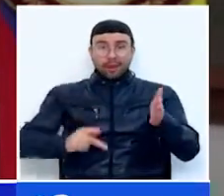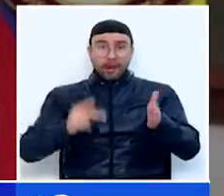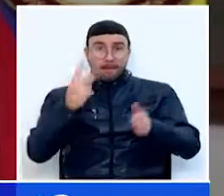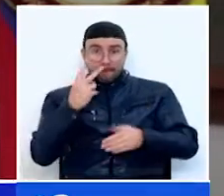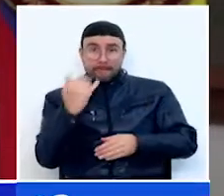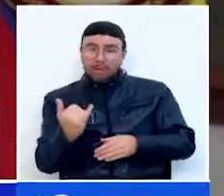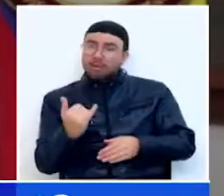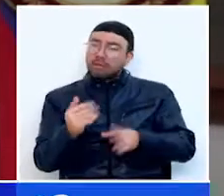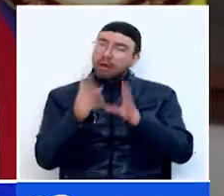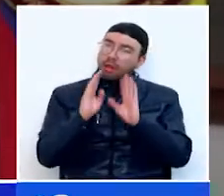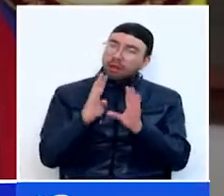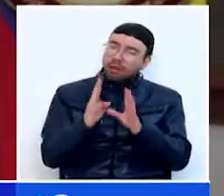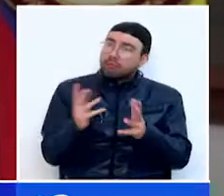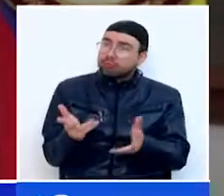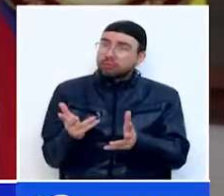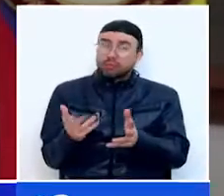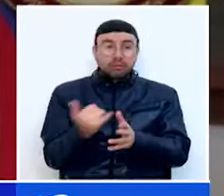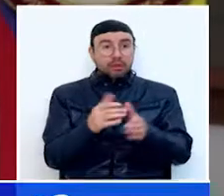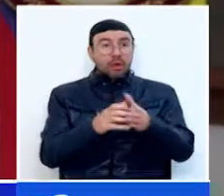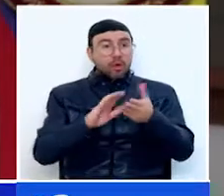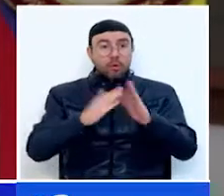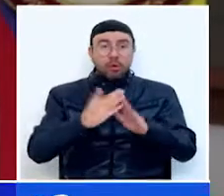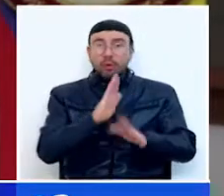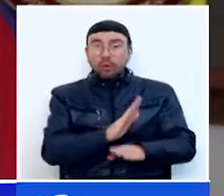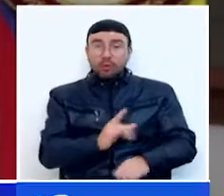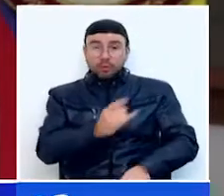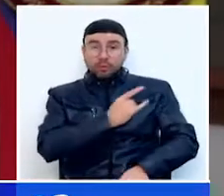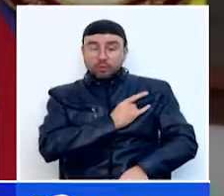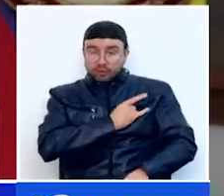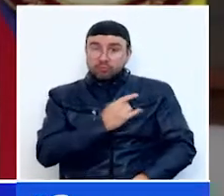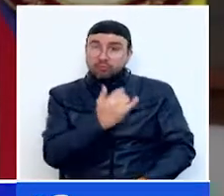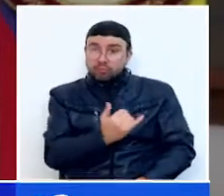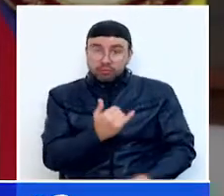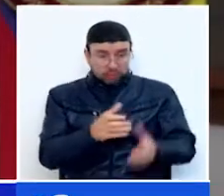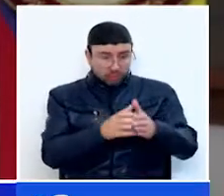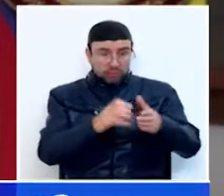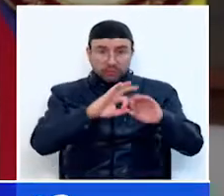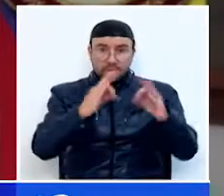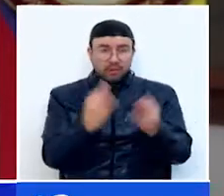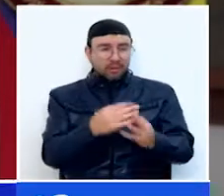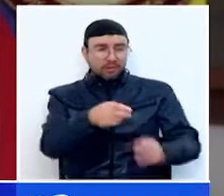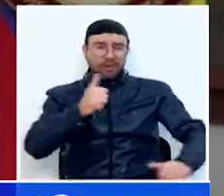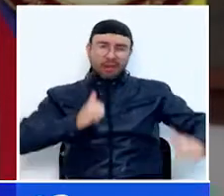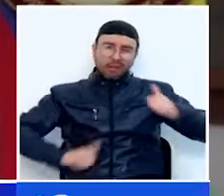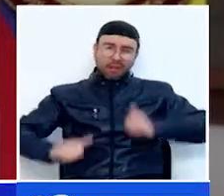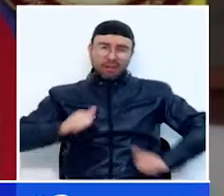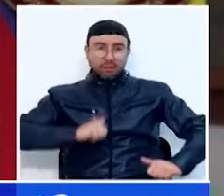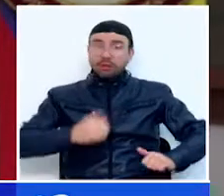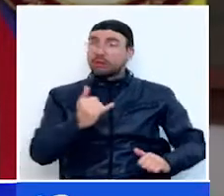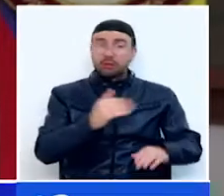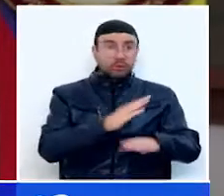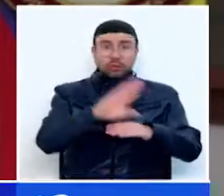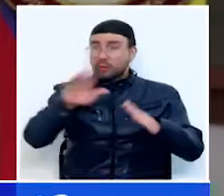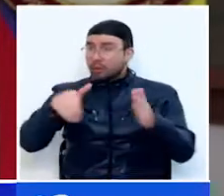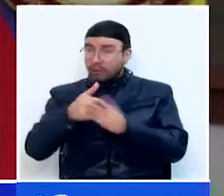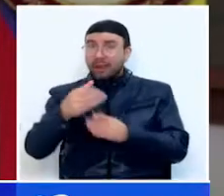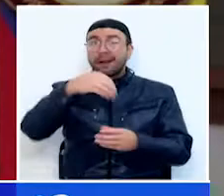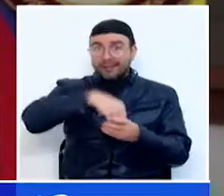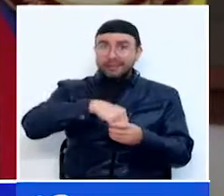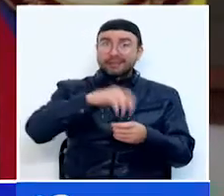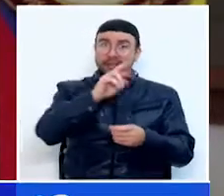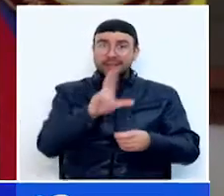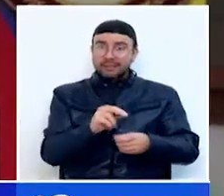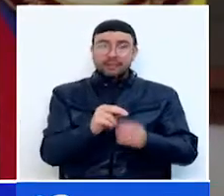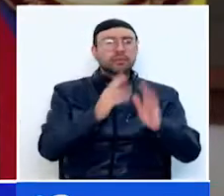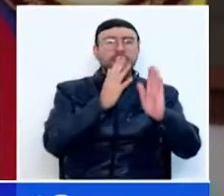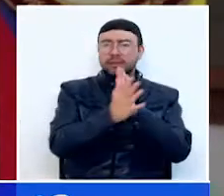para expresar a toda la comunidad universitaria, a las familias de los heridos y a todos los risaraldenses